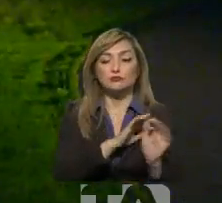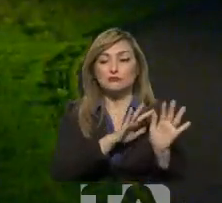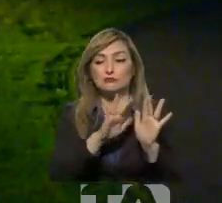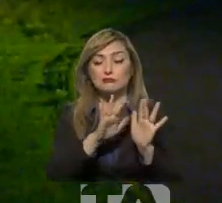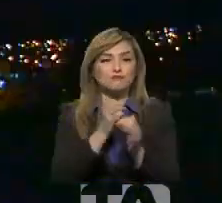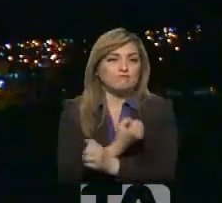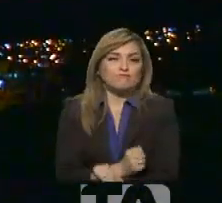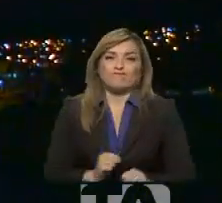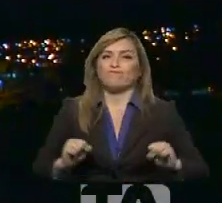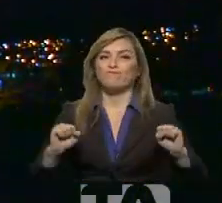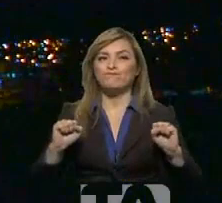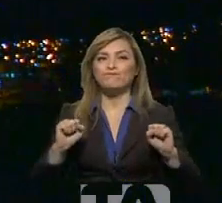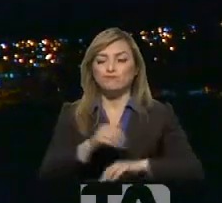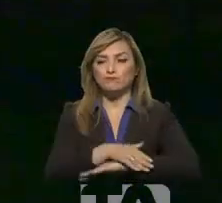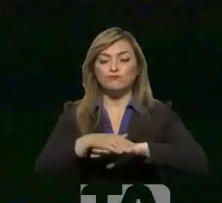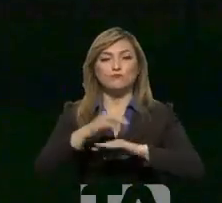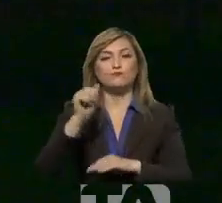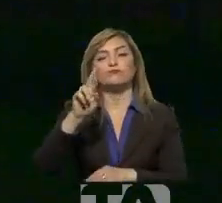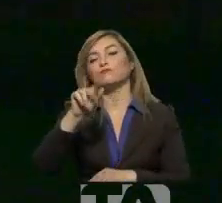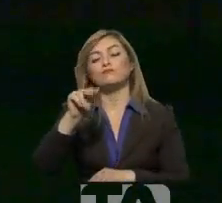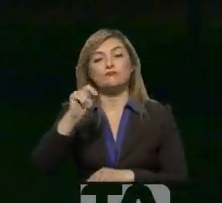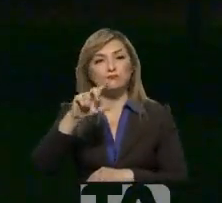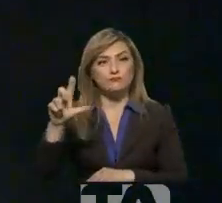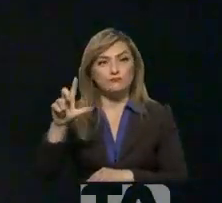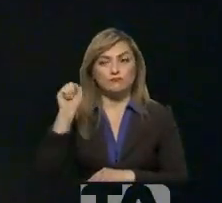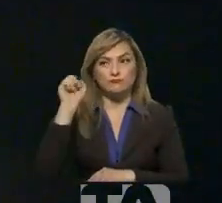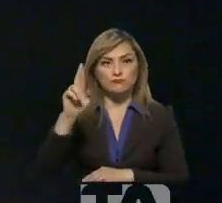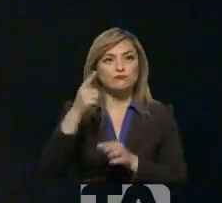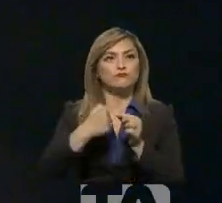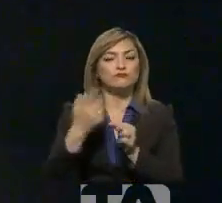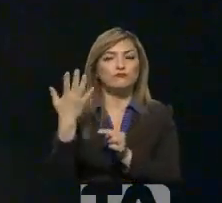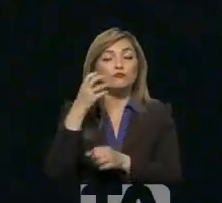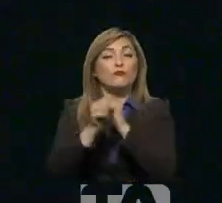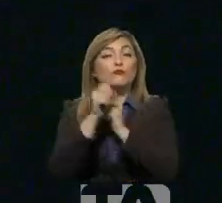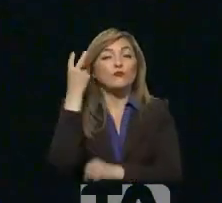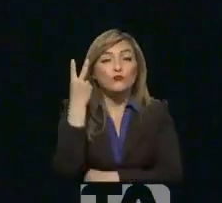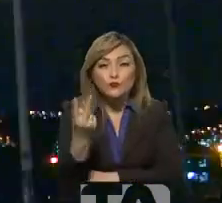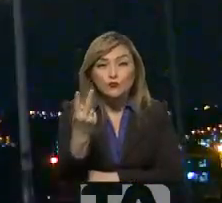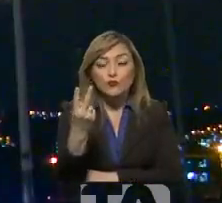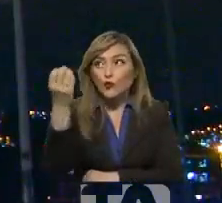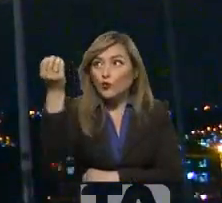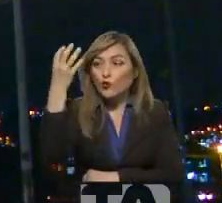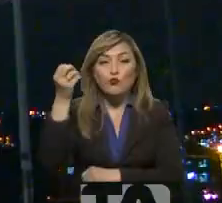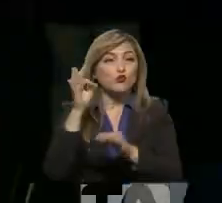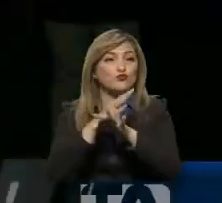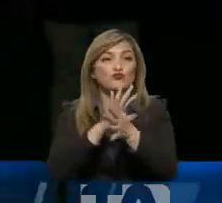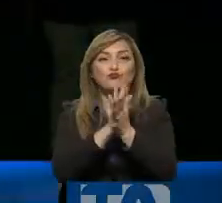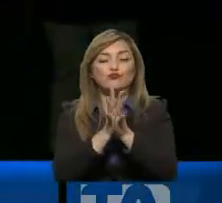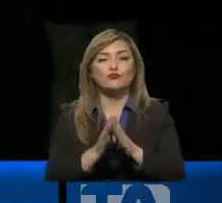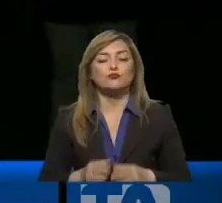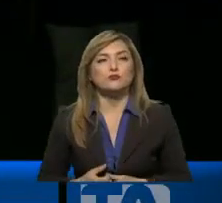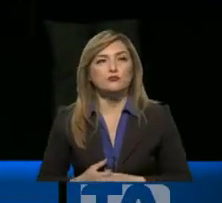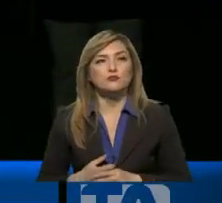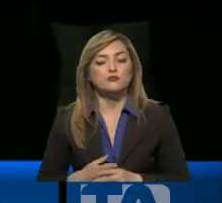al parque lineal ubicado en la avenida Cardenal de la Torre en el sur de Quito. Es que desde hace 2 años las luminarias no funcionan. El sector